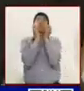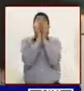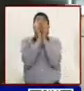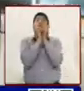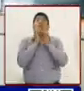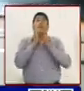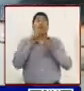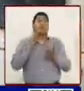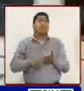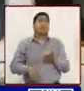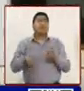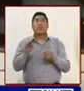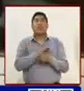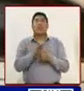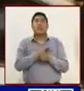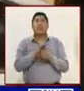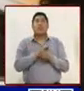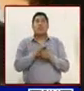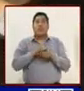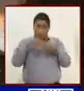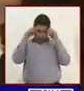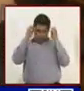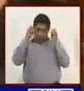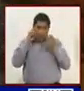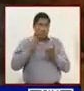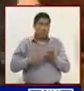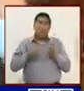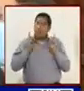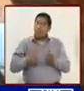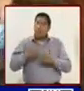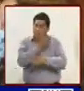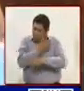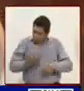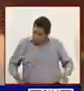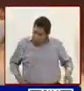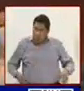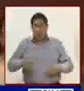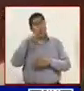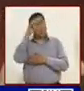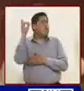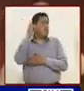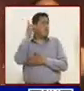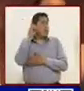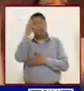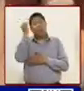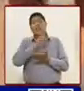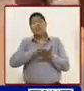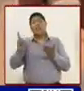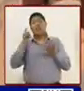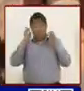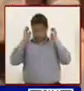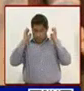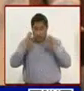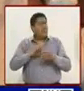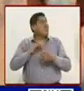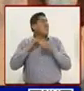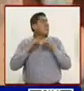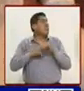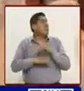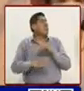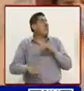pueblo, del ministro de Educación y del mismo presidente de la República, ya que el derecho a la educación es un